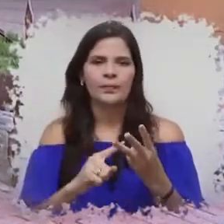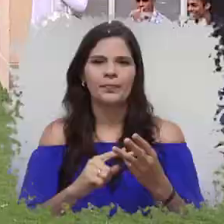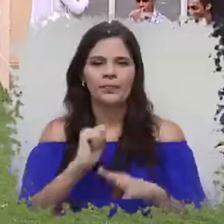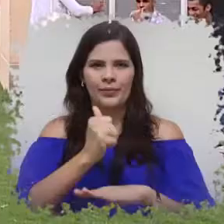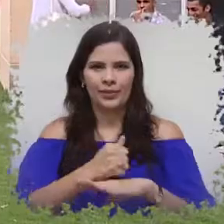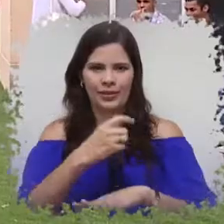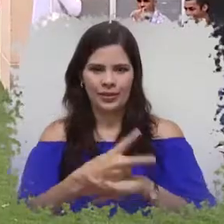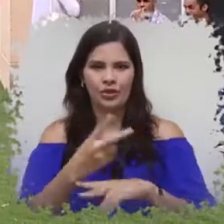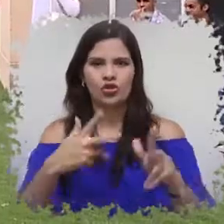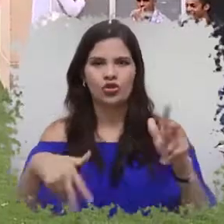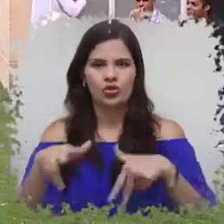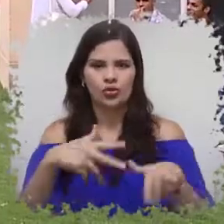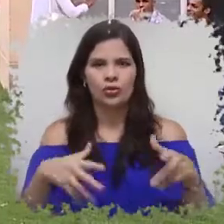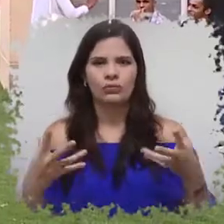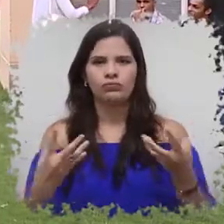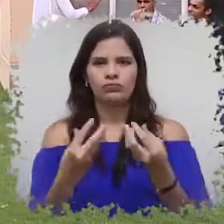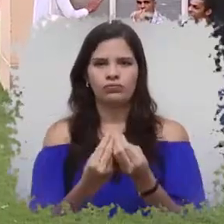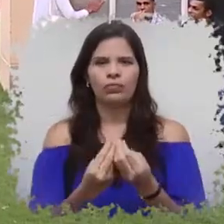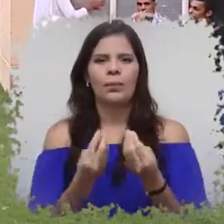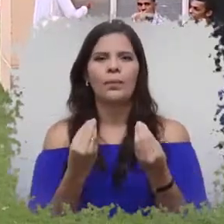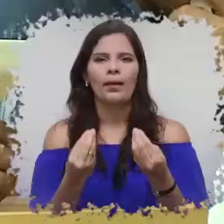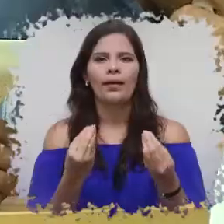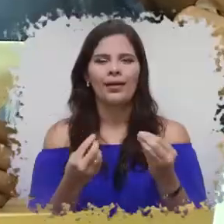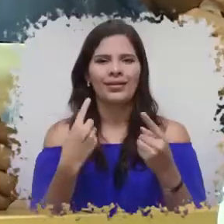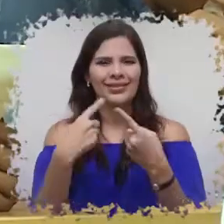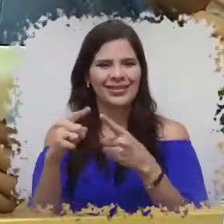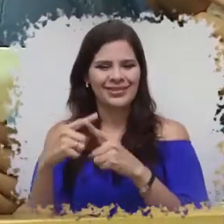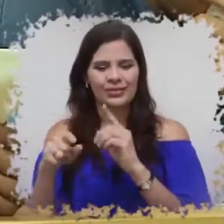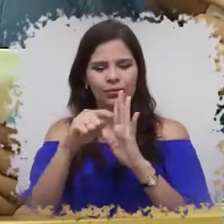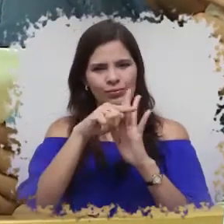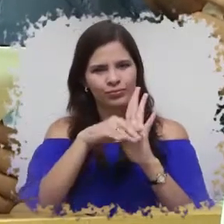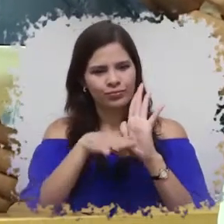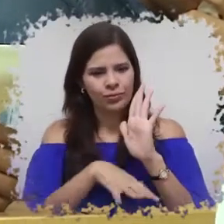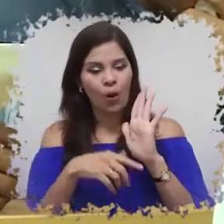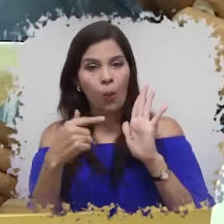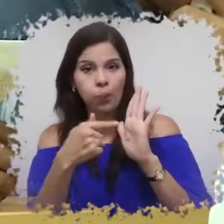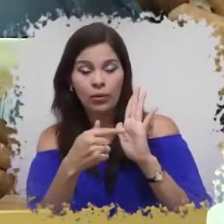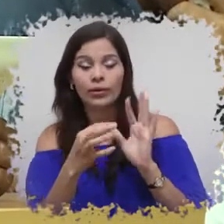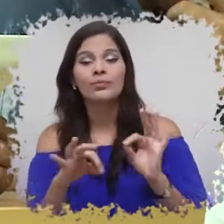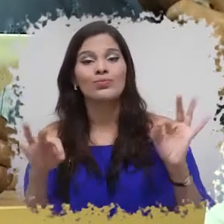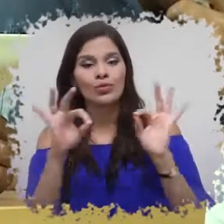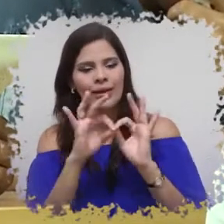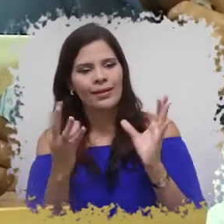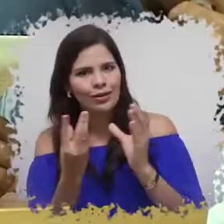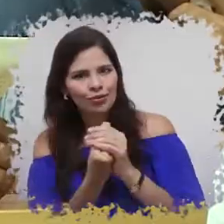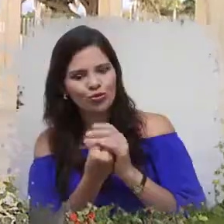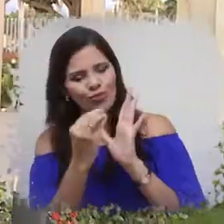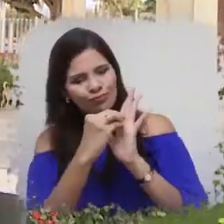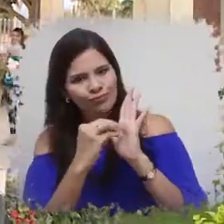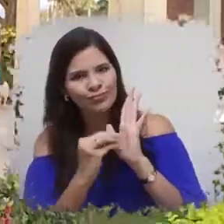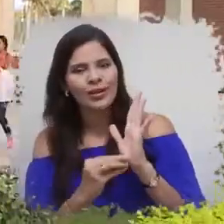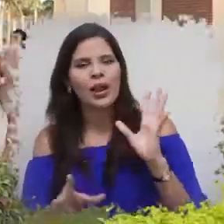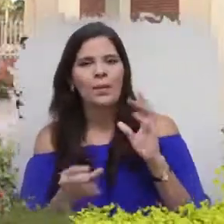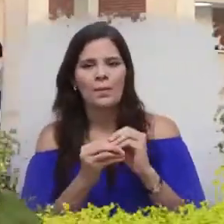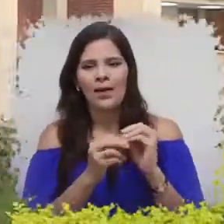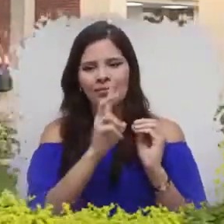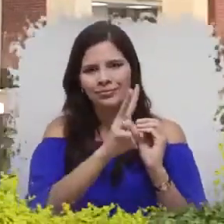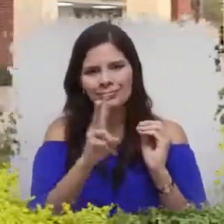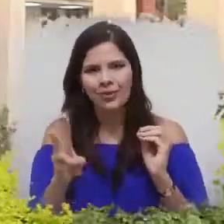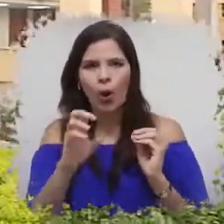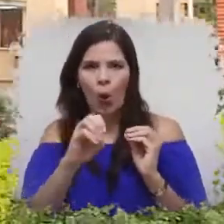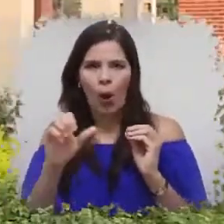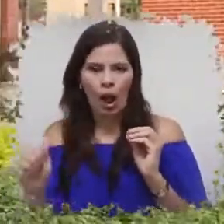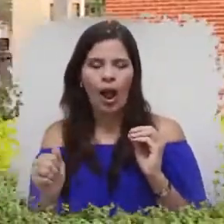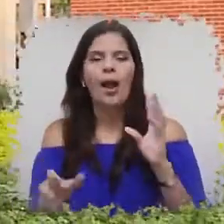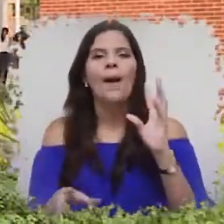y Proyección Social, buscando incorporar en los currículos la inclusión, la perspectiva de género y la interculturalidad en